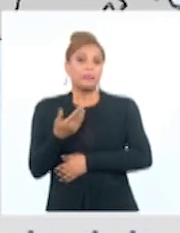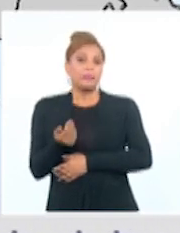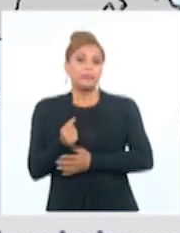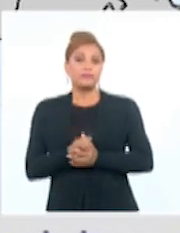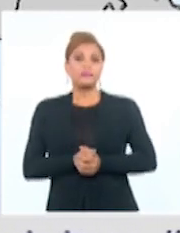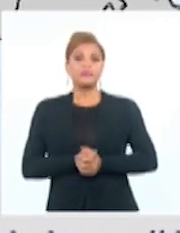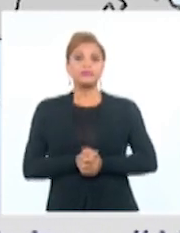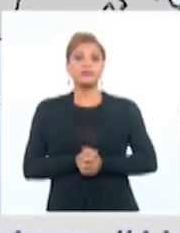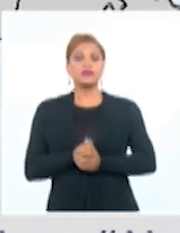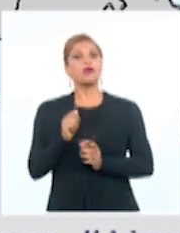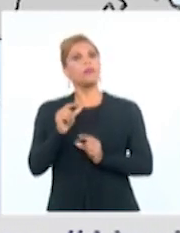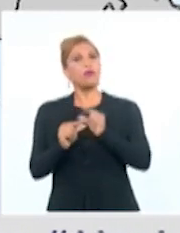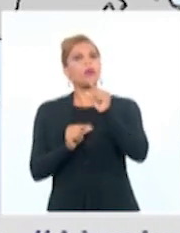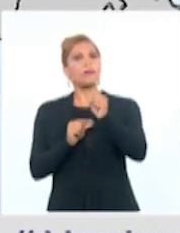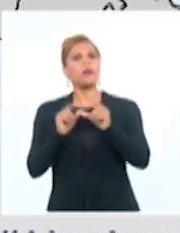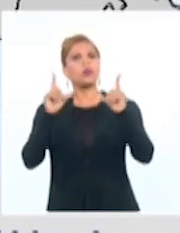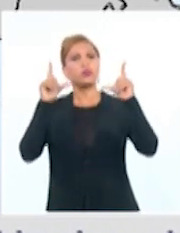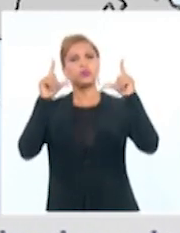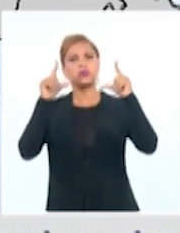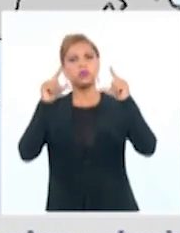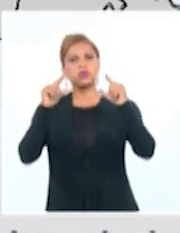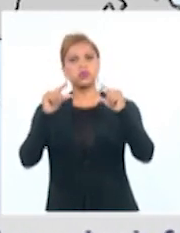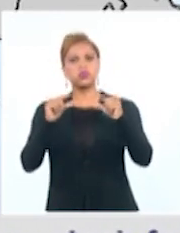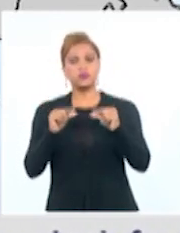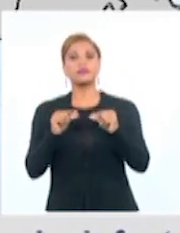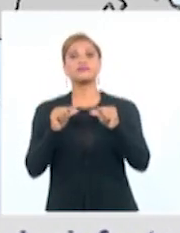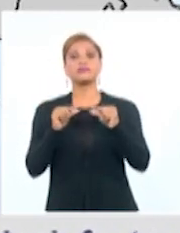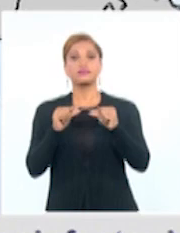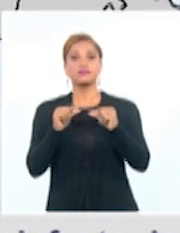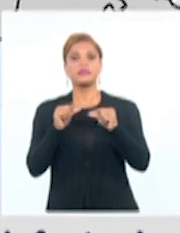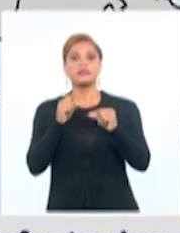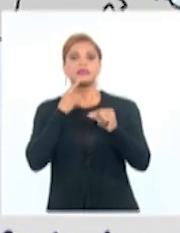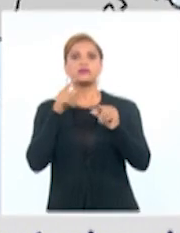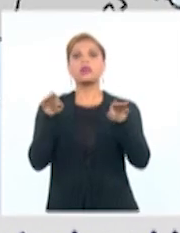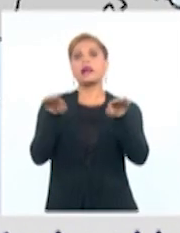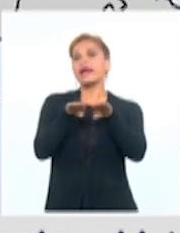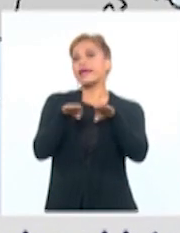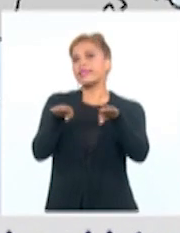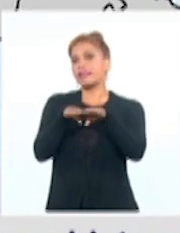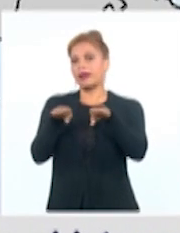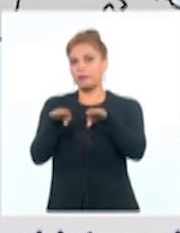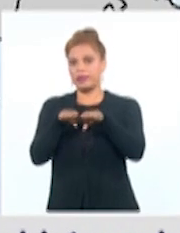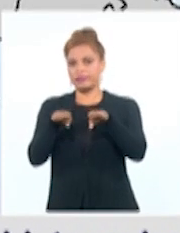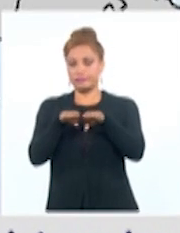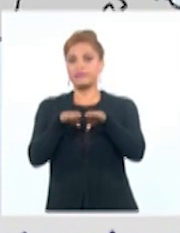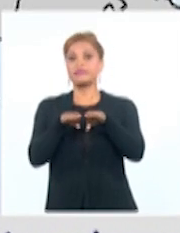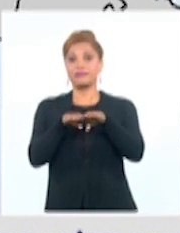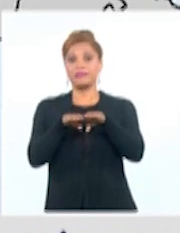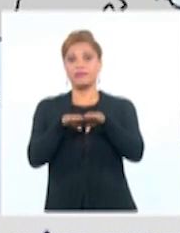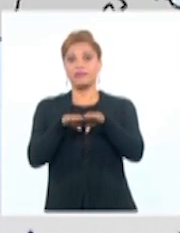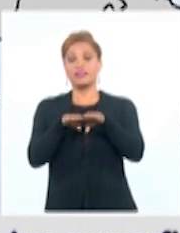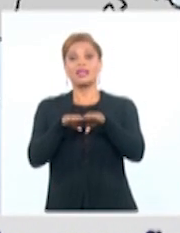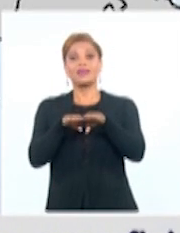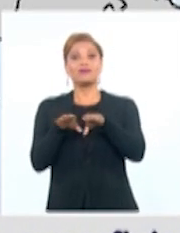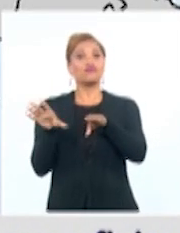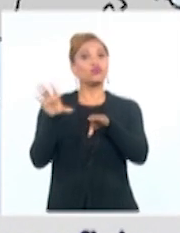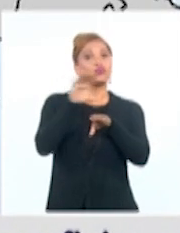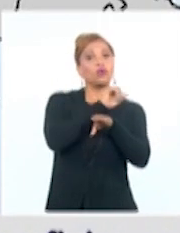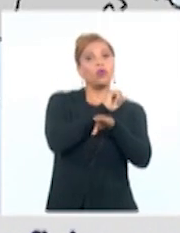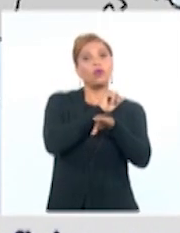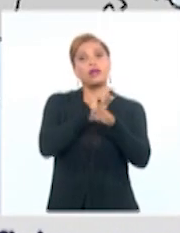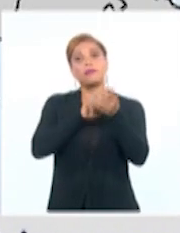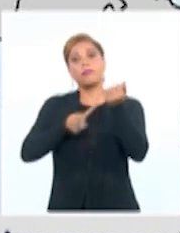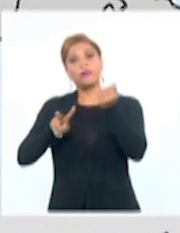han venido bajando y de una forma estable prácticamente todos los territorios en la